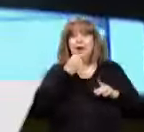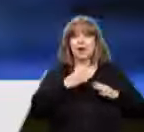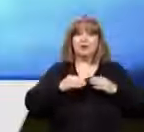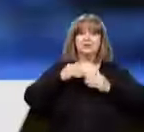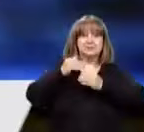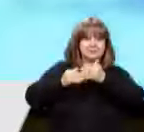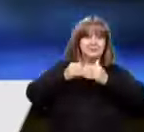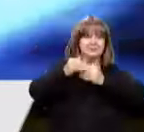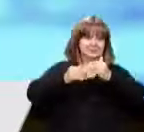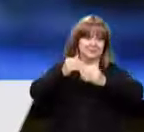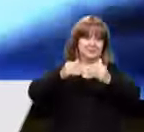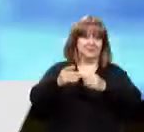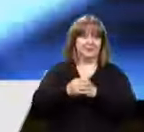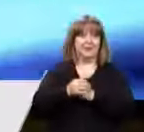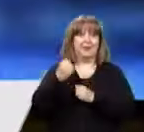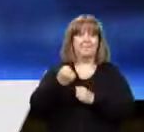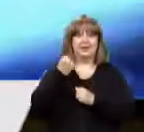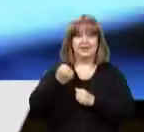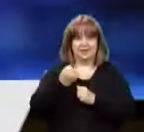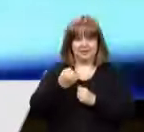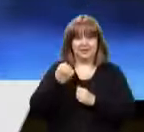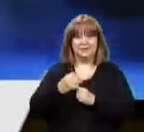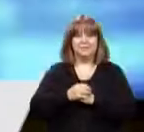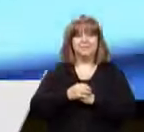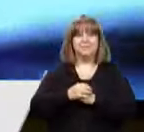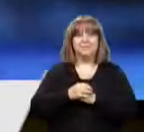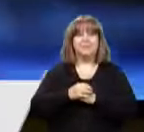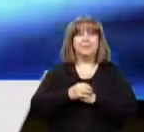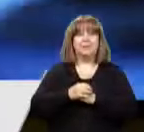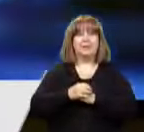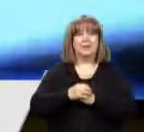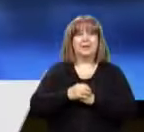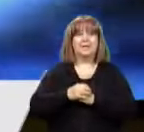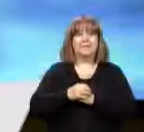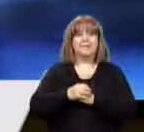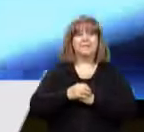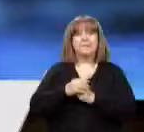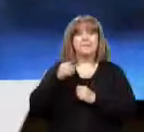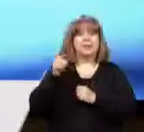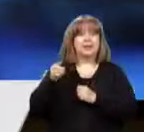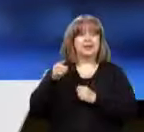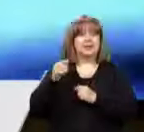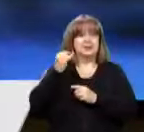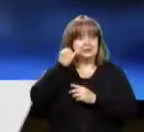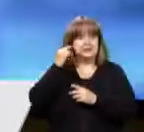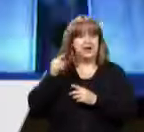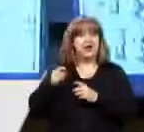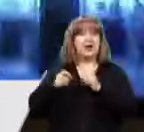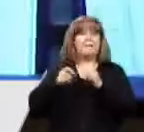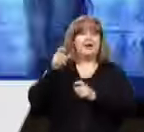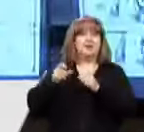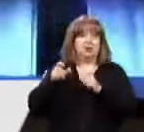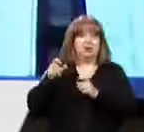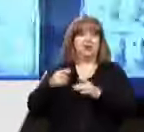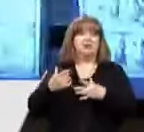bueno tener en cuenta siempre el peor escenario en las finanzas para evitar grandes problemas pero si bien pasa esto también tiene la gente que agarra